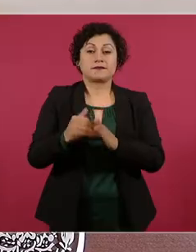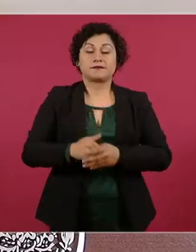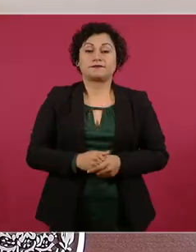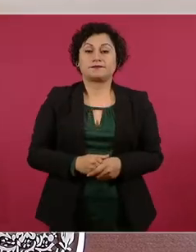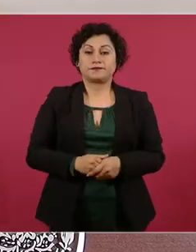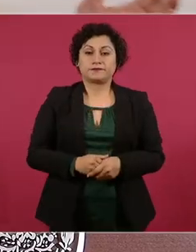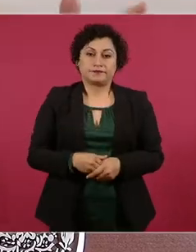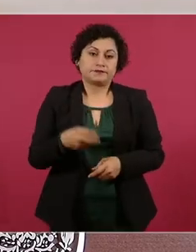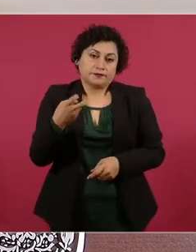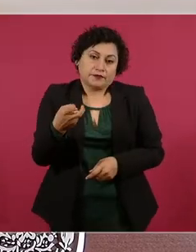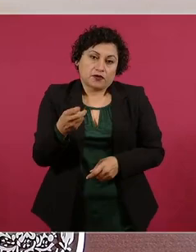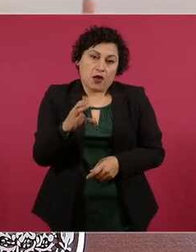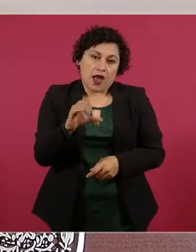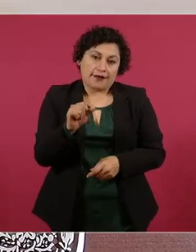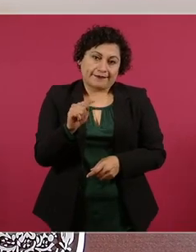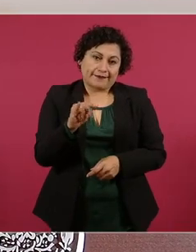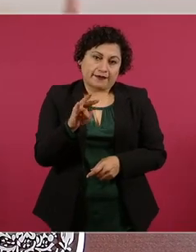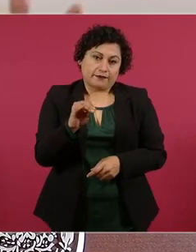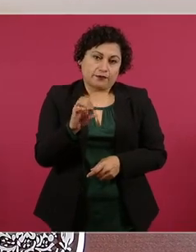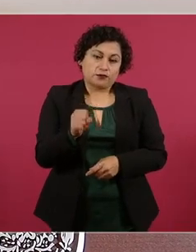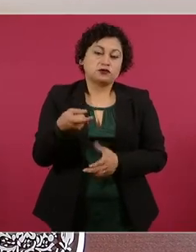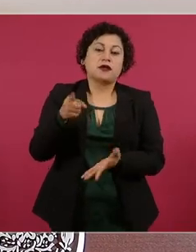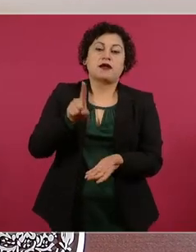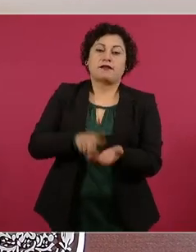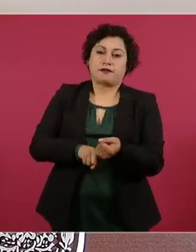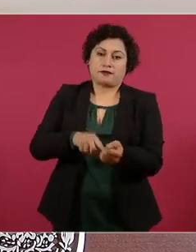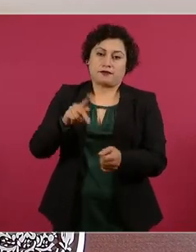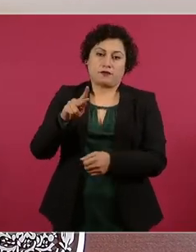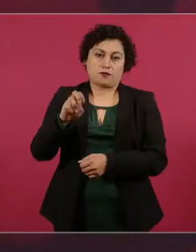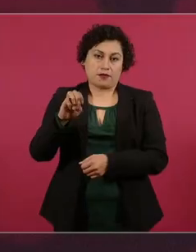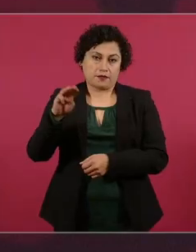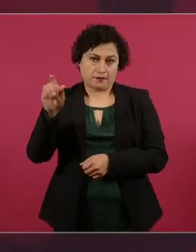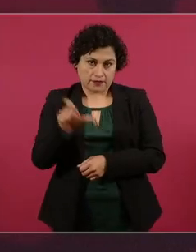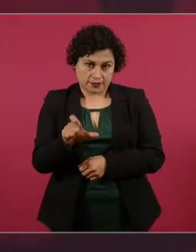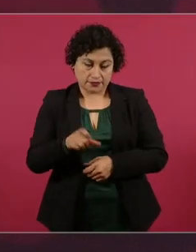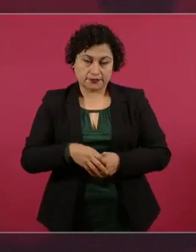Son activos de Pemex, nuevos activos. Y